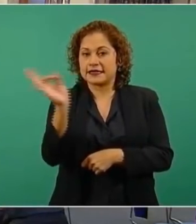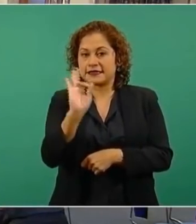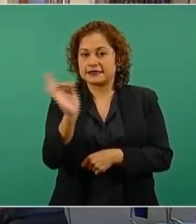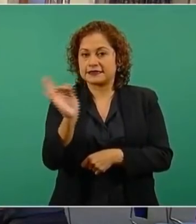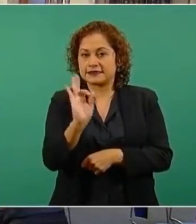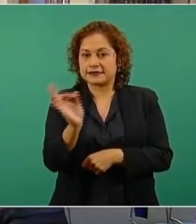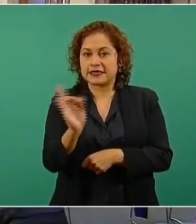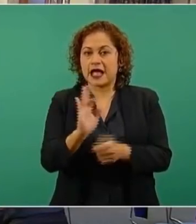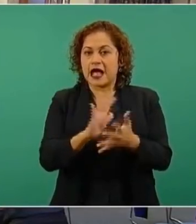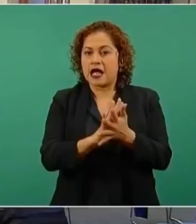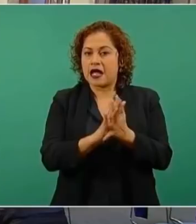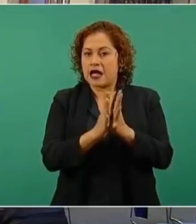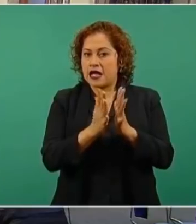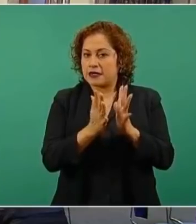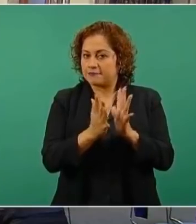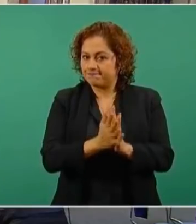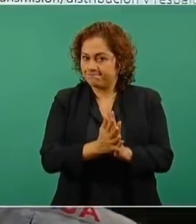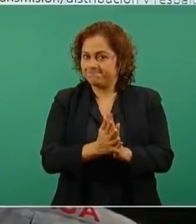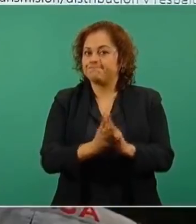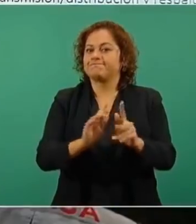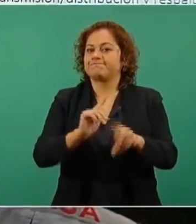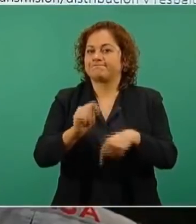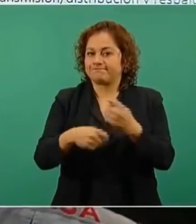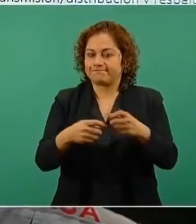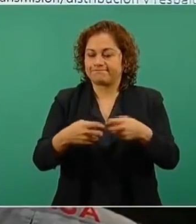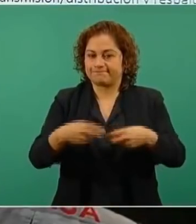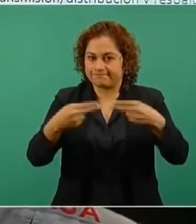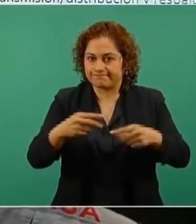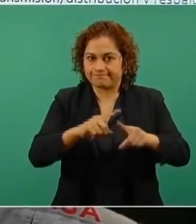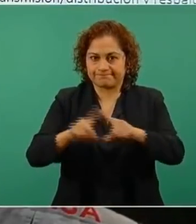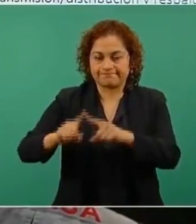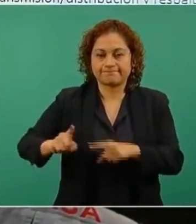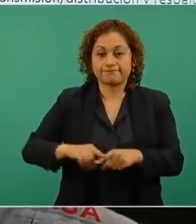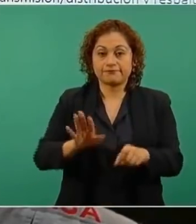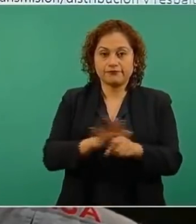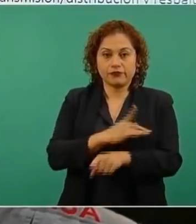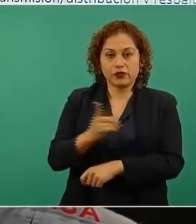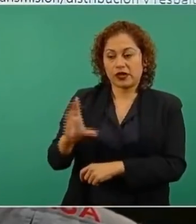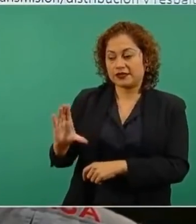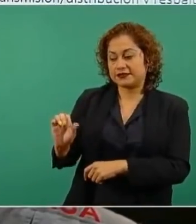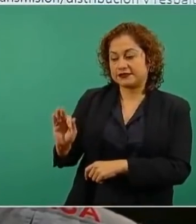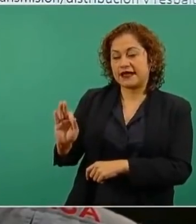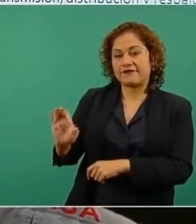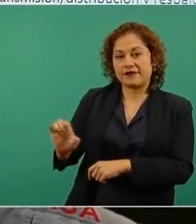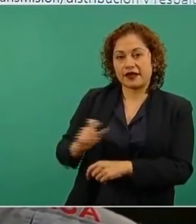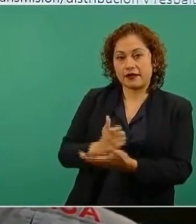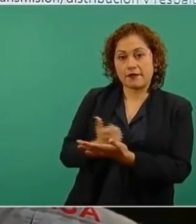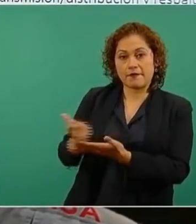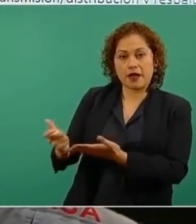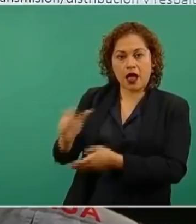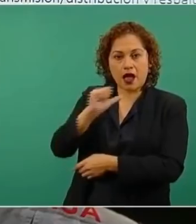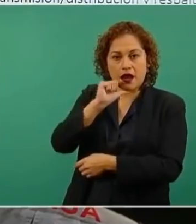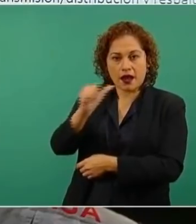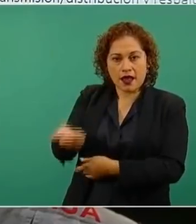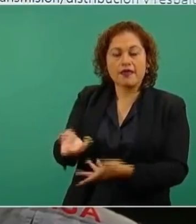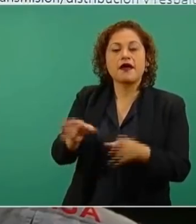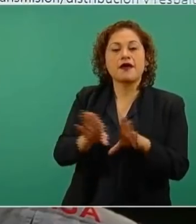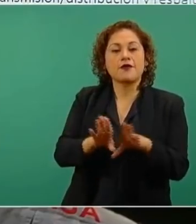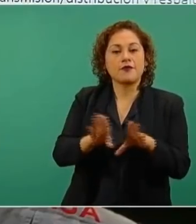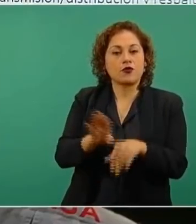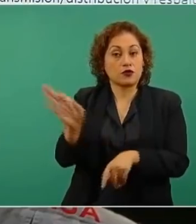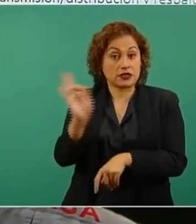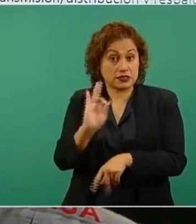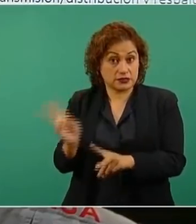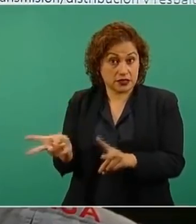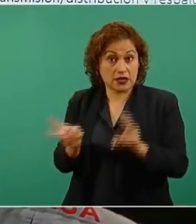porque estás provocándole a la CFE, como no pagan estas sociedades la red, ni pagan el respaldo tampoco, pues